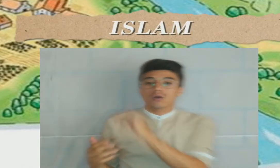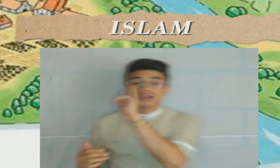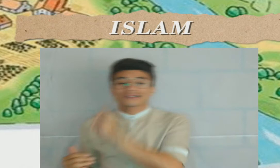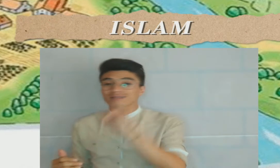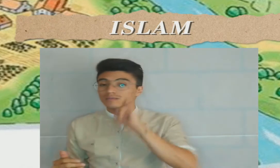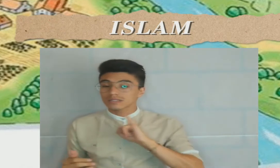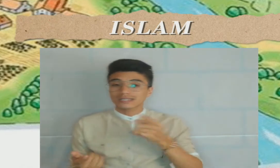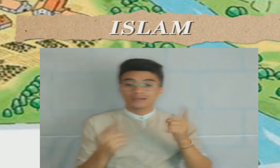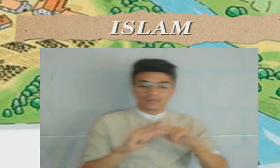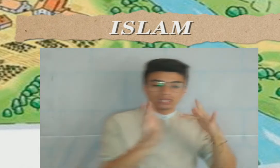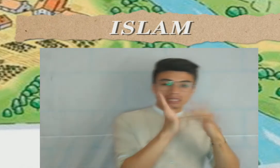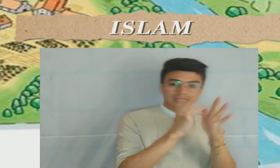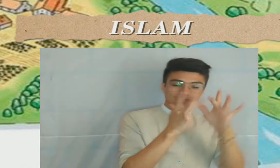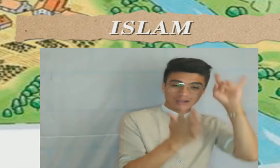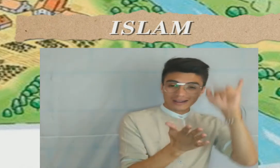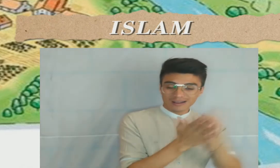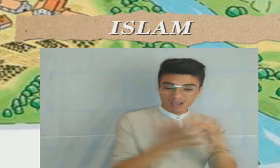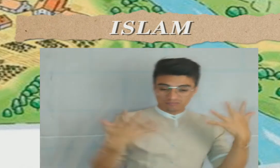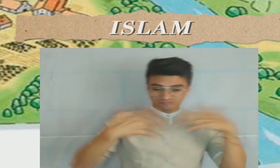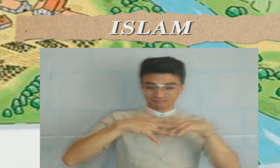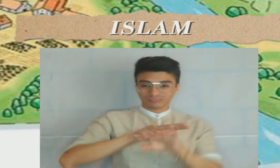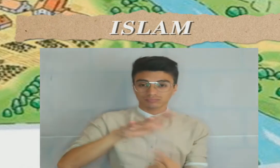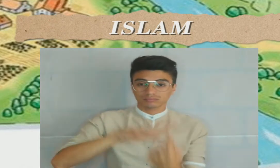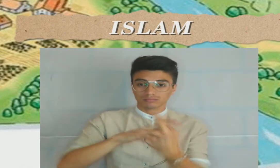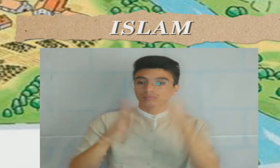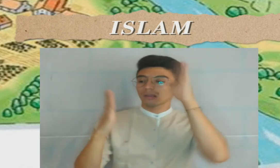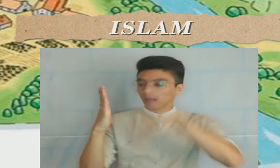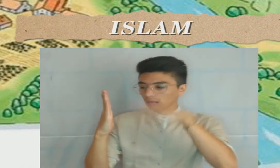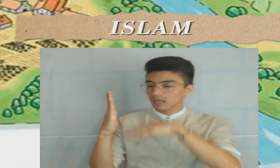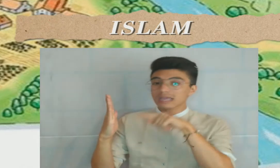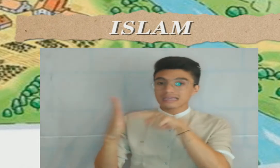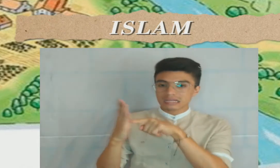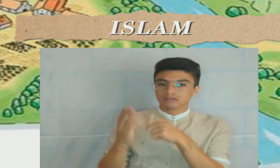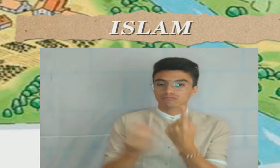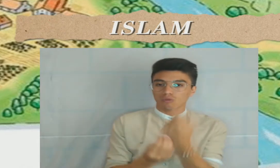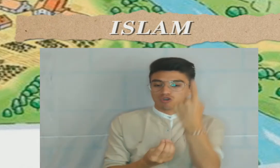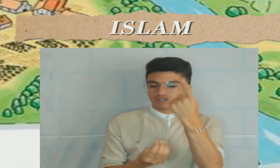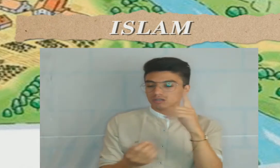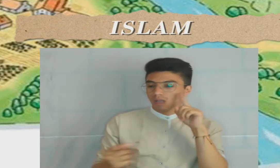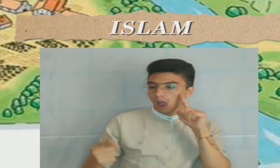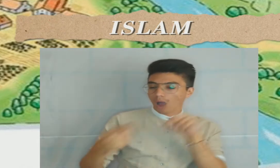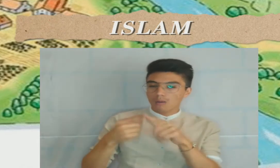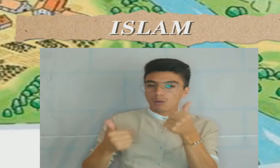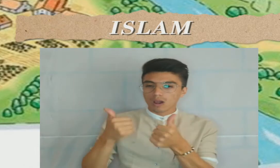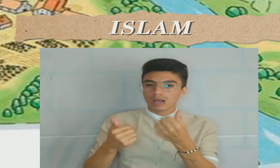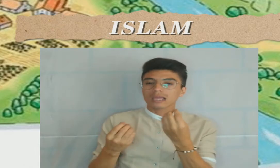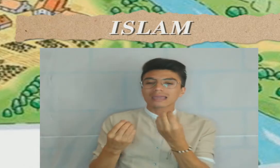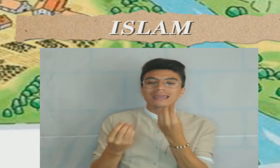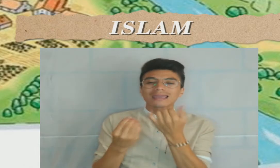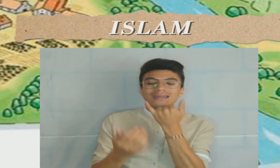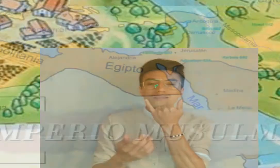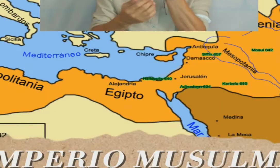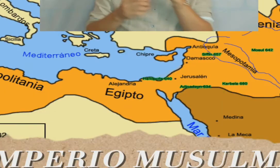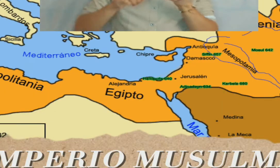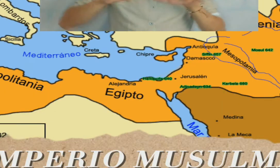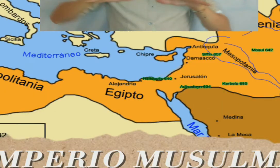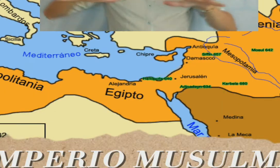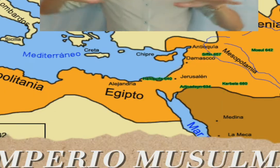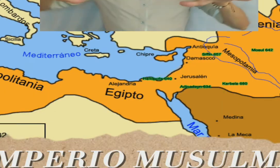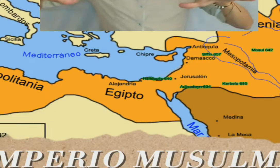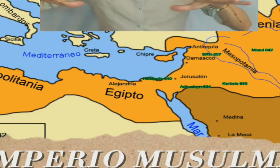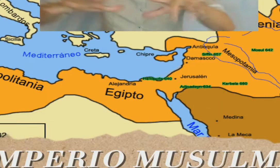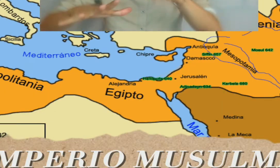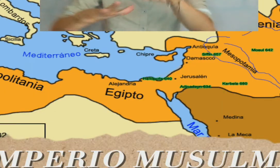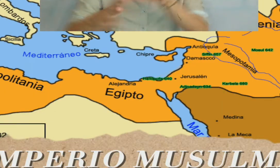y también del cristianismo y pronto mostró ambiciones políticas al expandir su influencia en un territorio enorme en el